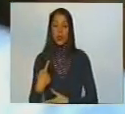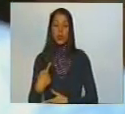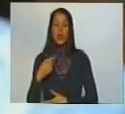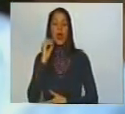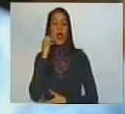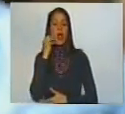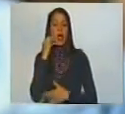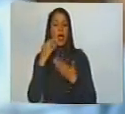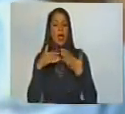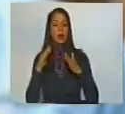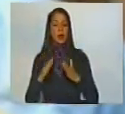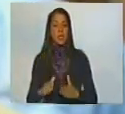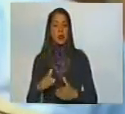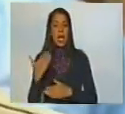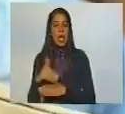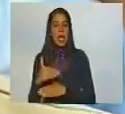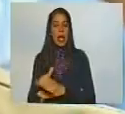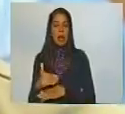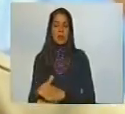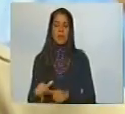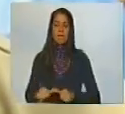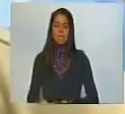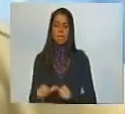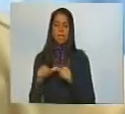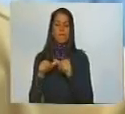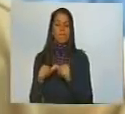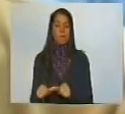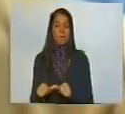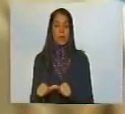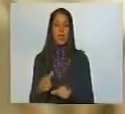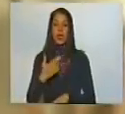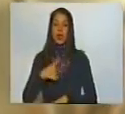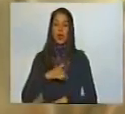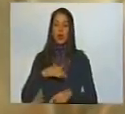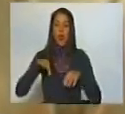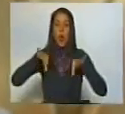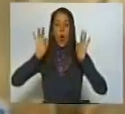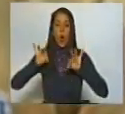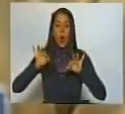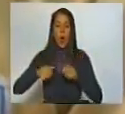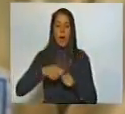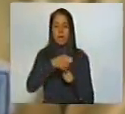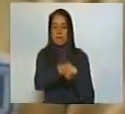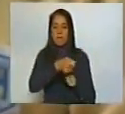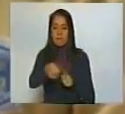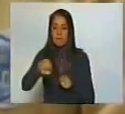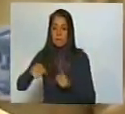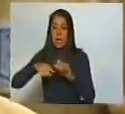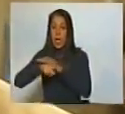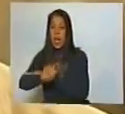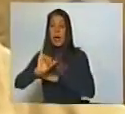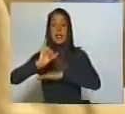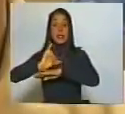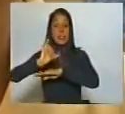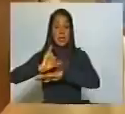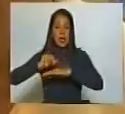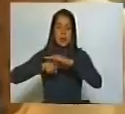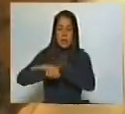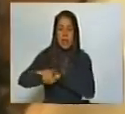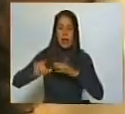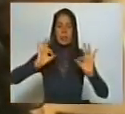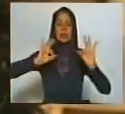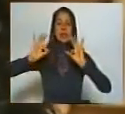y fuimos muchos, no para un día sin que saliéramos a repartir papeles en iglesias, en cine,